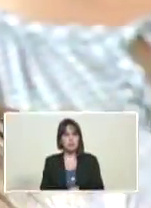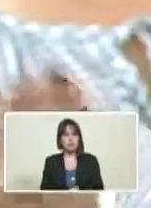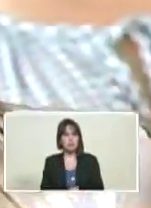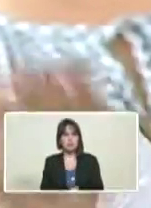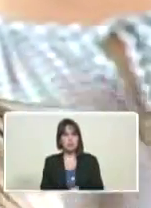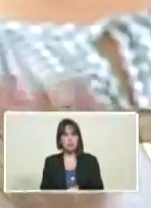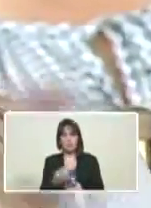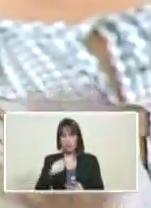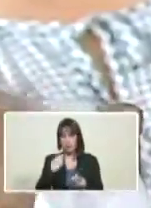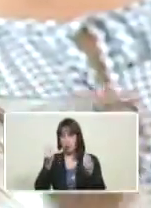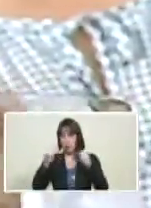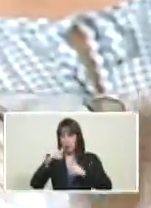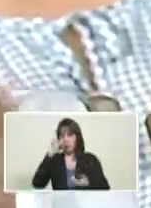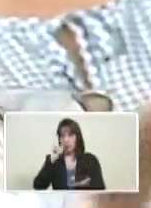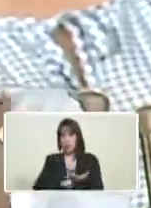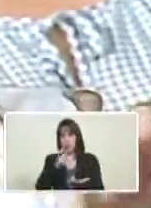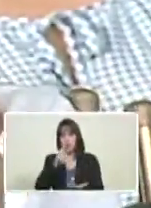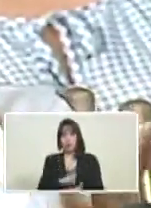Estoy de acuerdo, pues, aprobado.